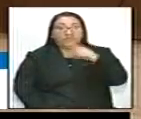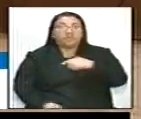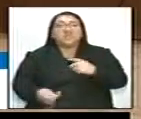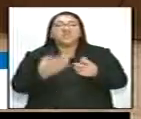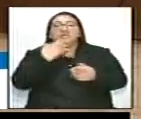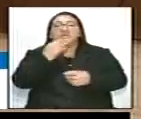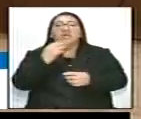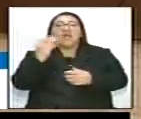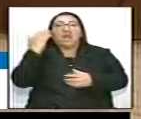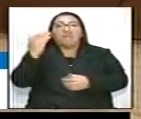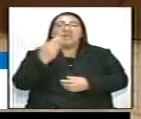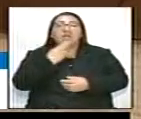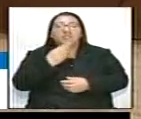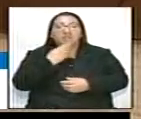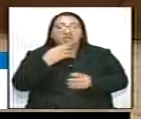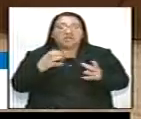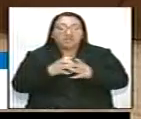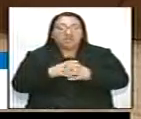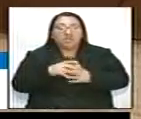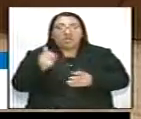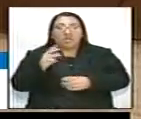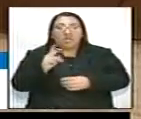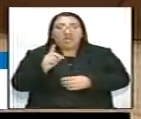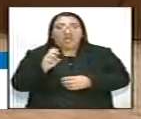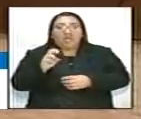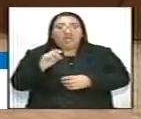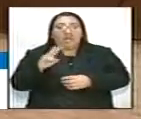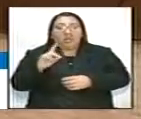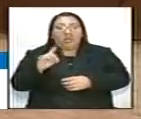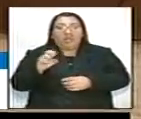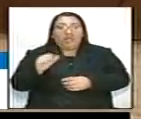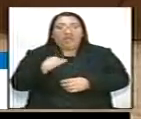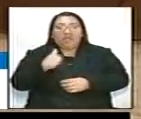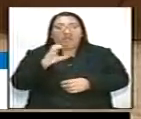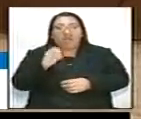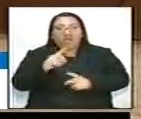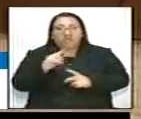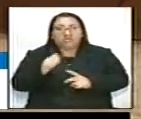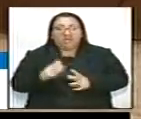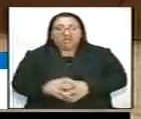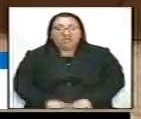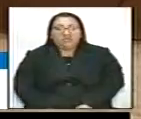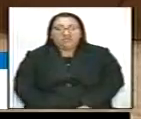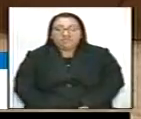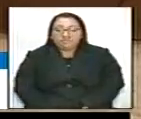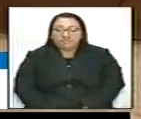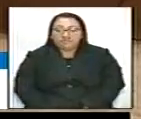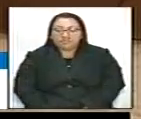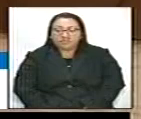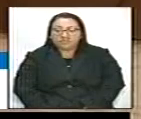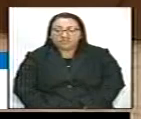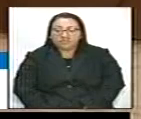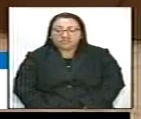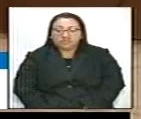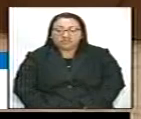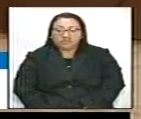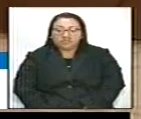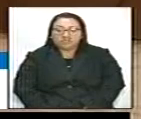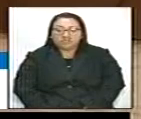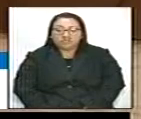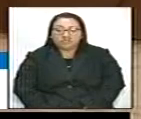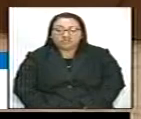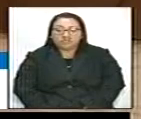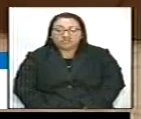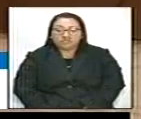Bancada Liberal, Accesitario, de Veraunde de Cárdenas, Costa Santo Alaya. Acción Republicana, Rosas Guaranga,